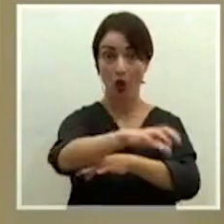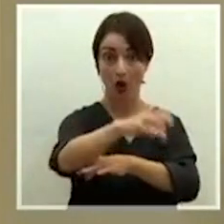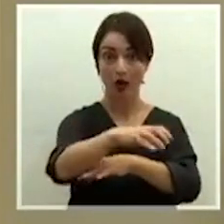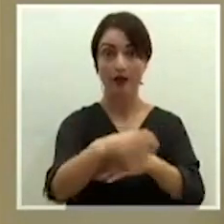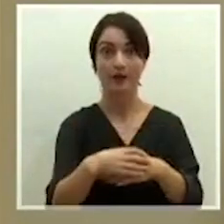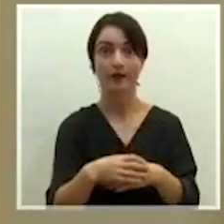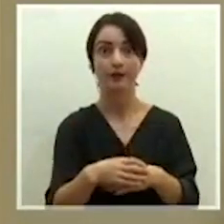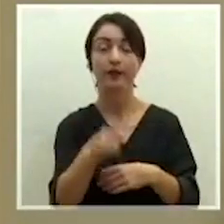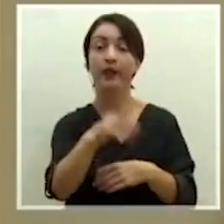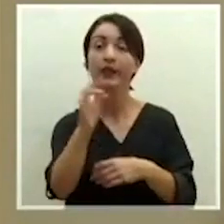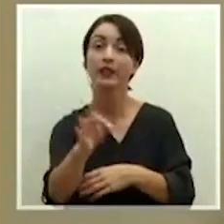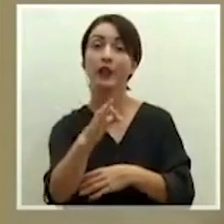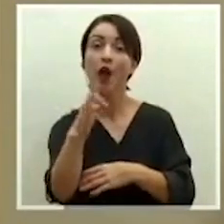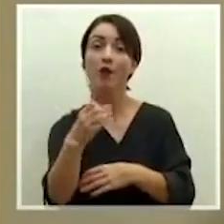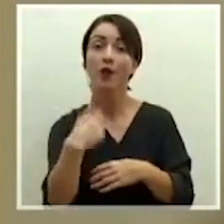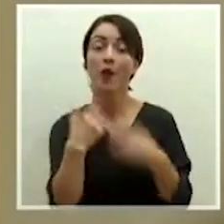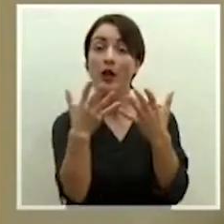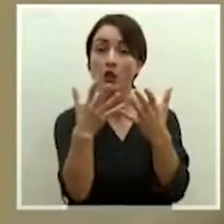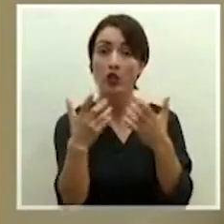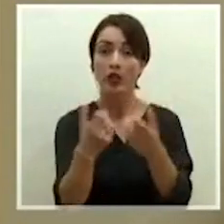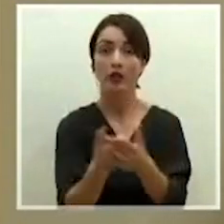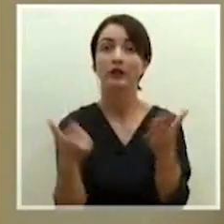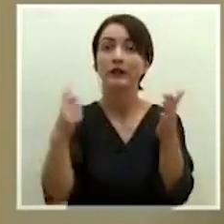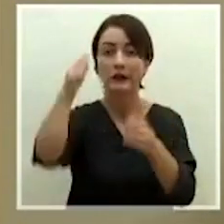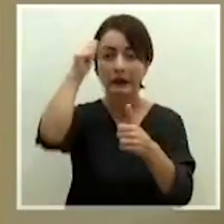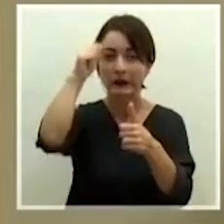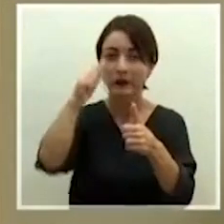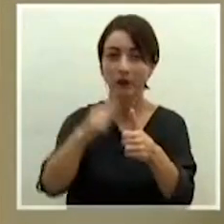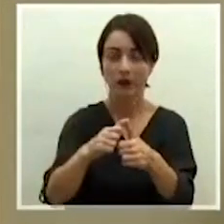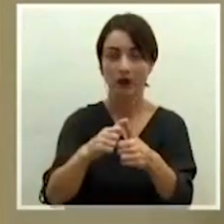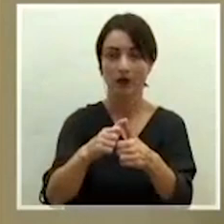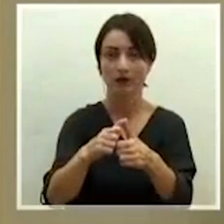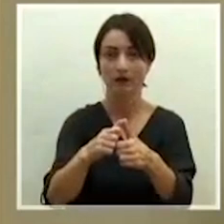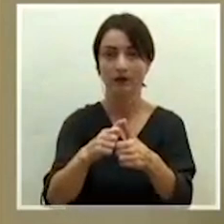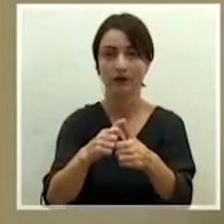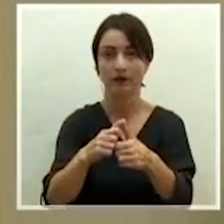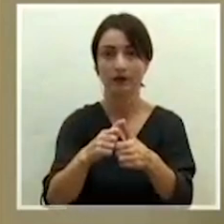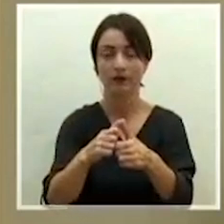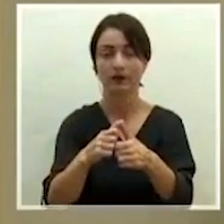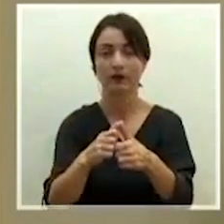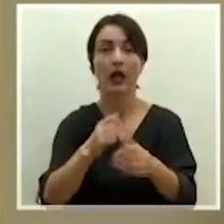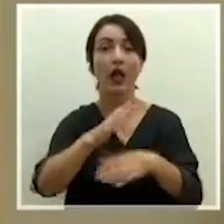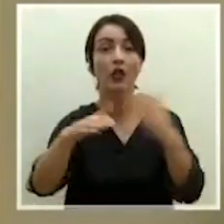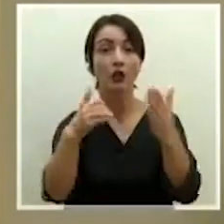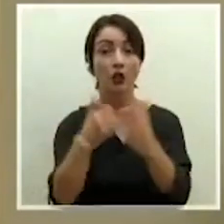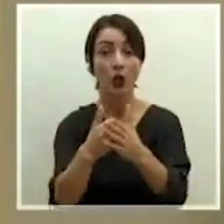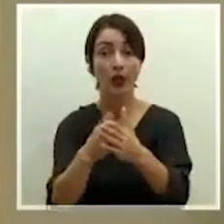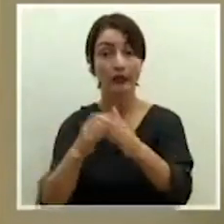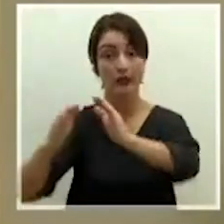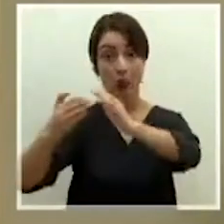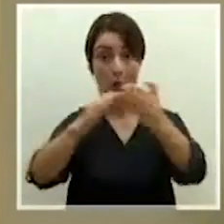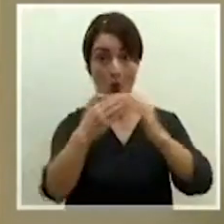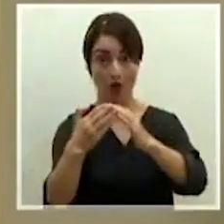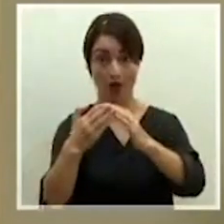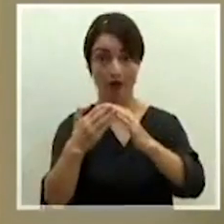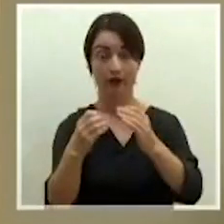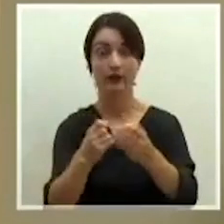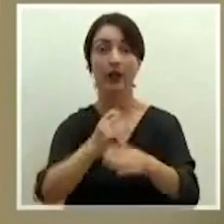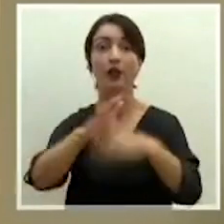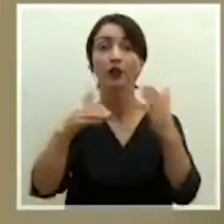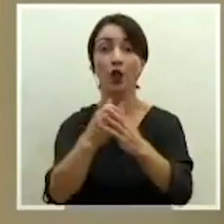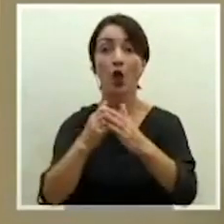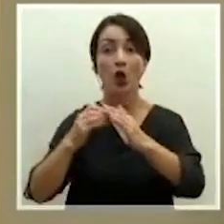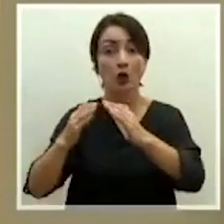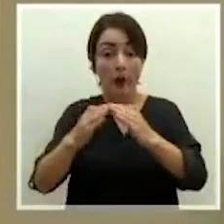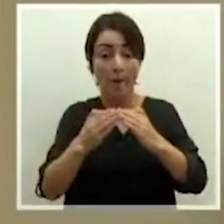en esta medida yo quiero insistir en el llamado que tenemos a nivel de cada una de nuestras comunidades, de cada uno de nuestros